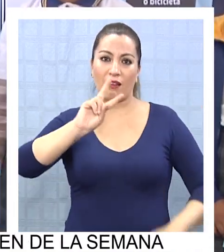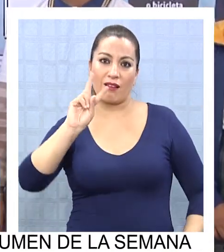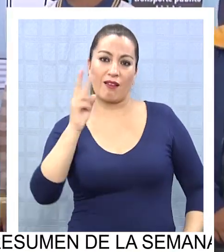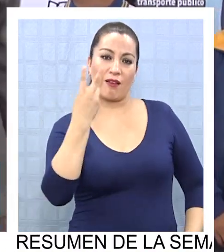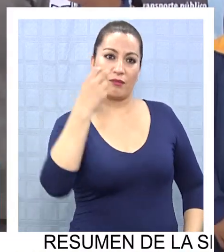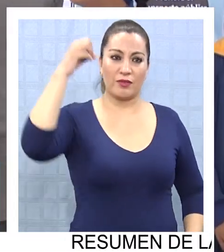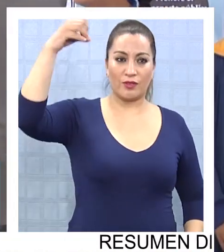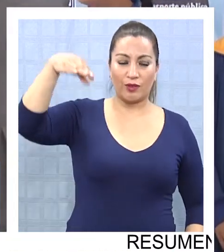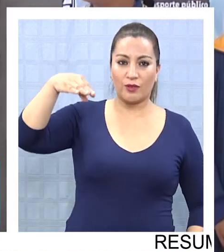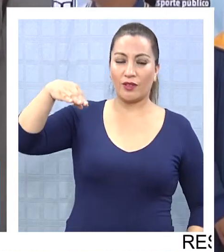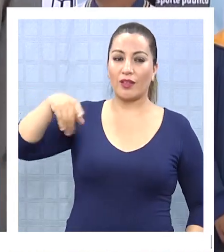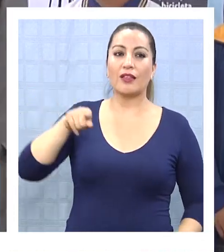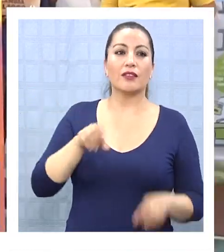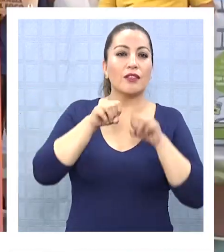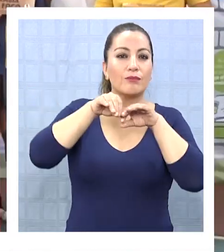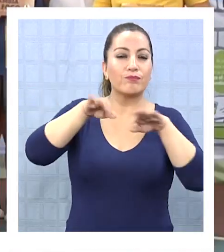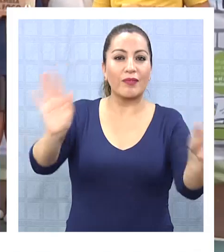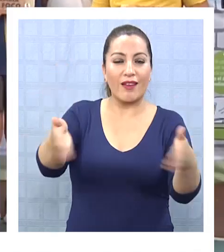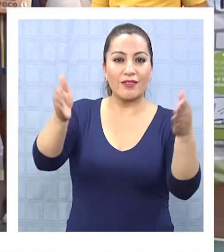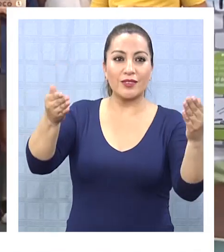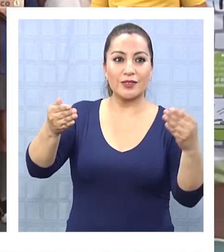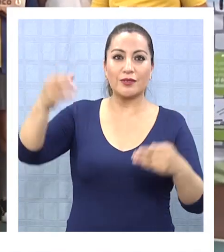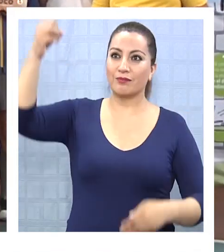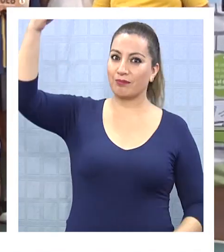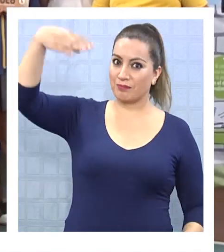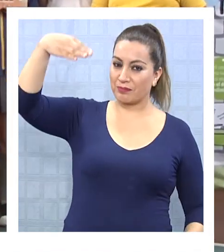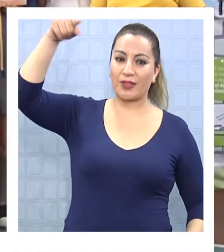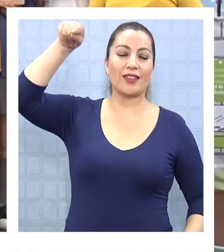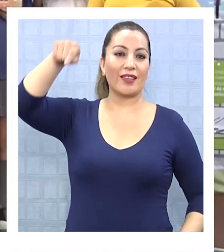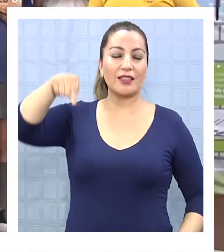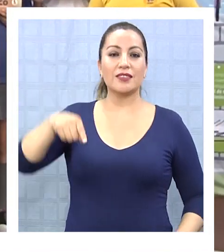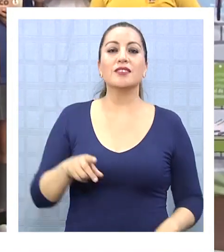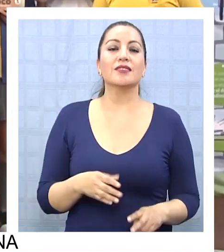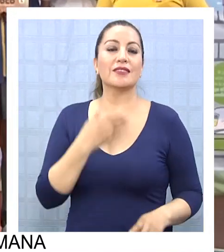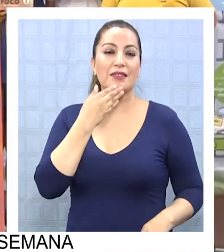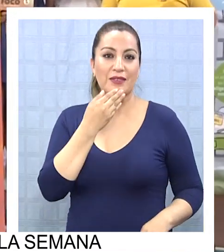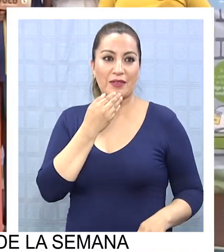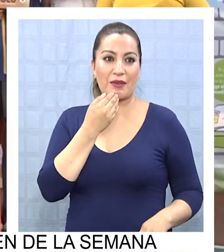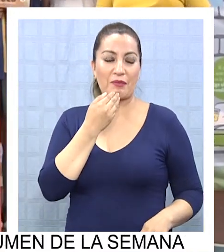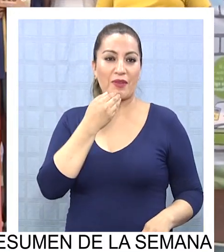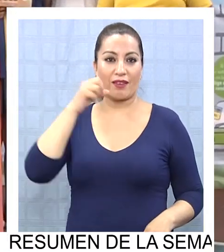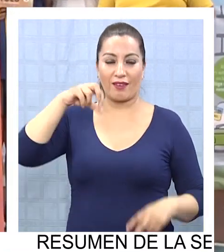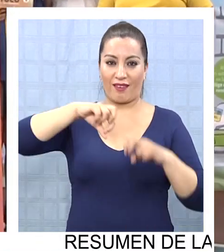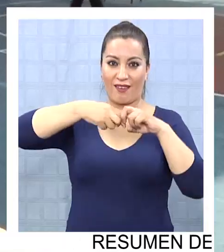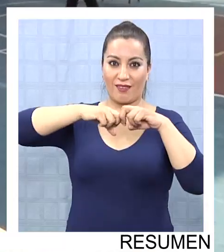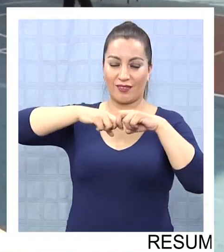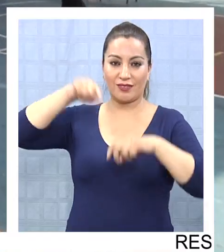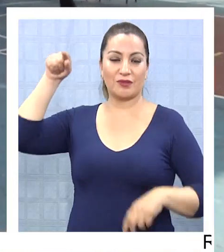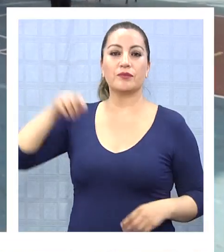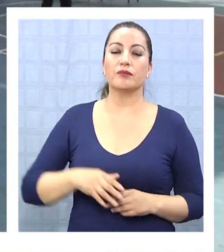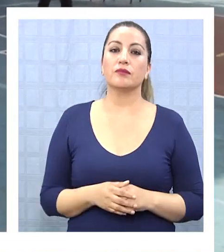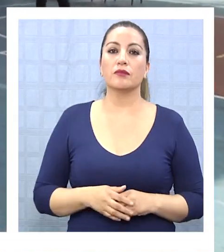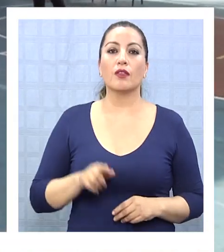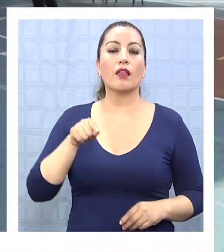y promover la iluminación eficiente y la eficiencia energética. Esta es una iniciativa